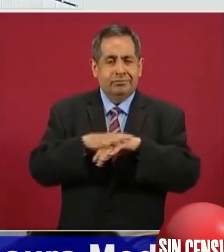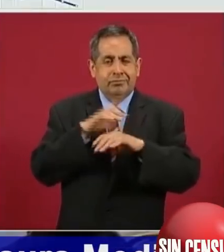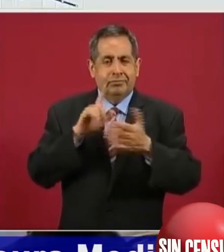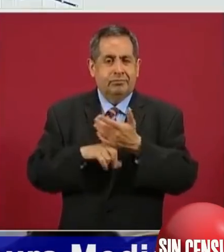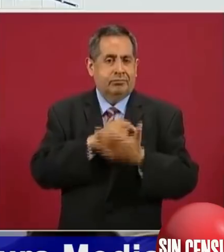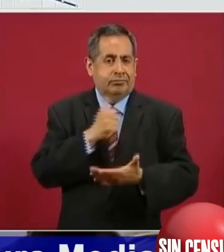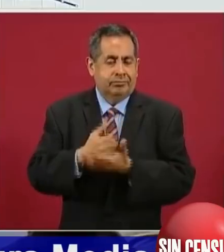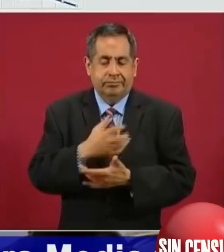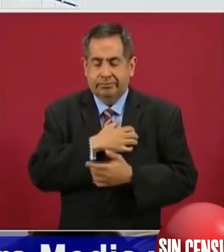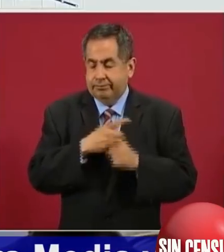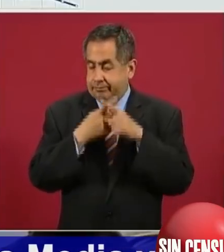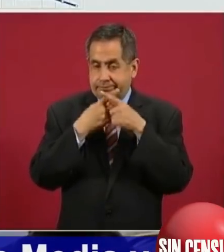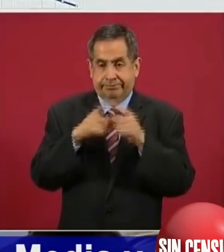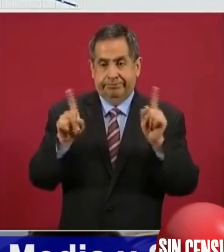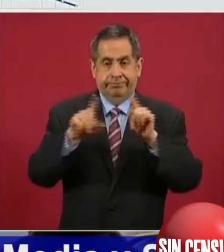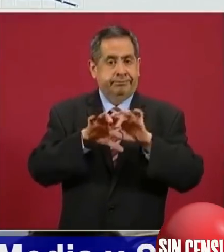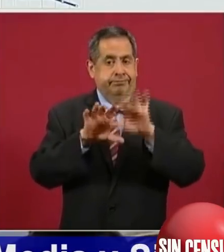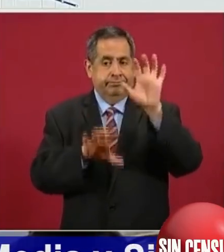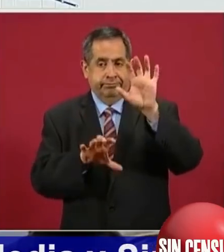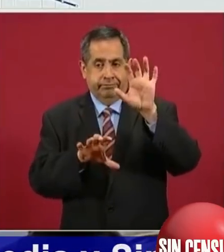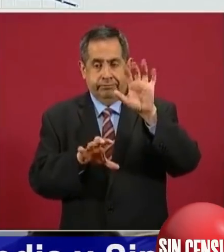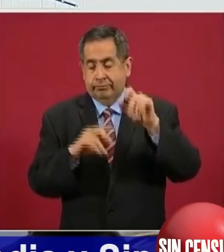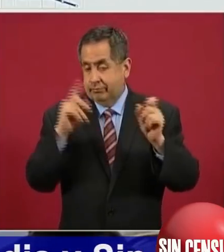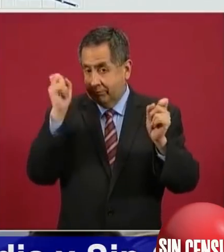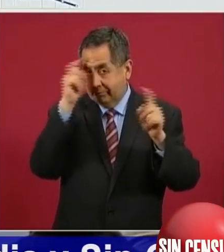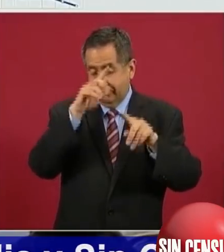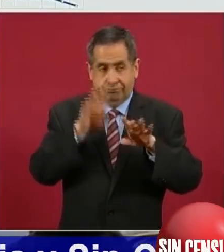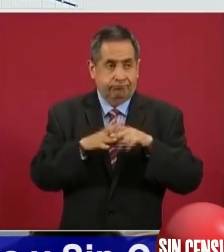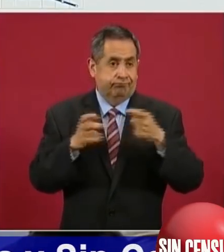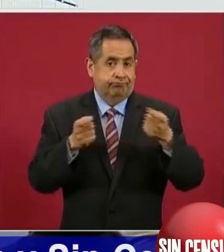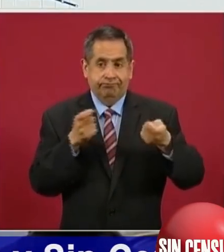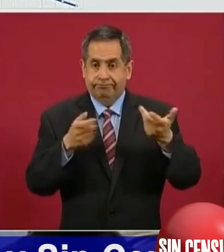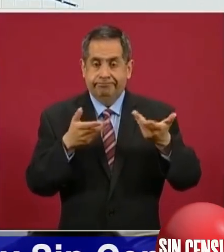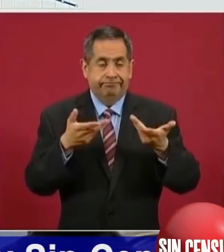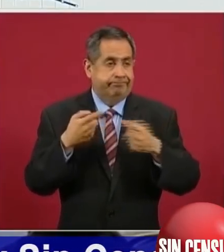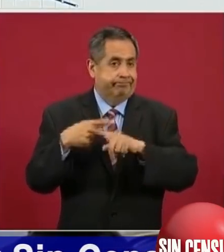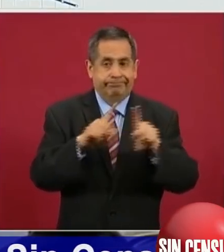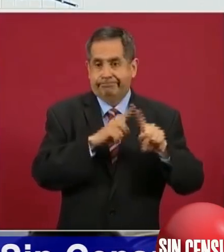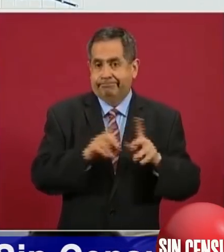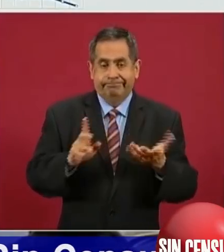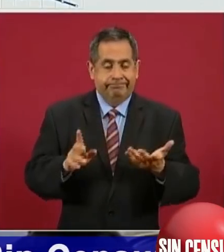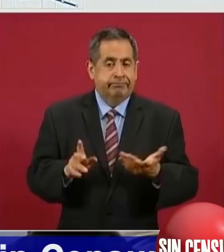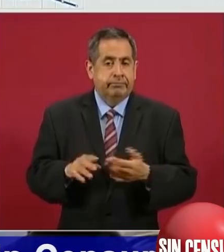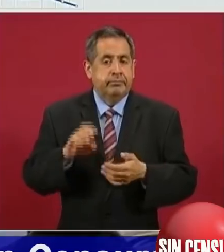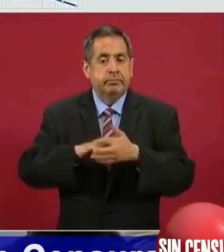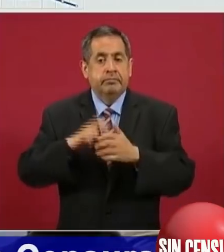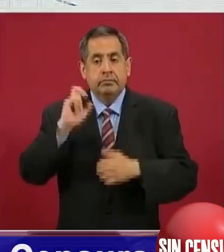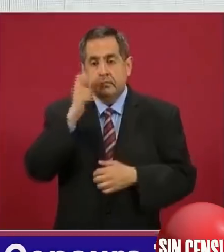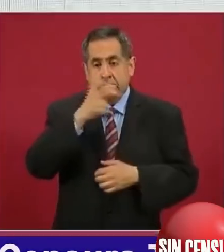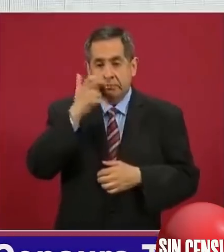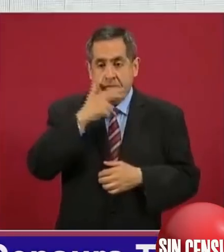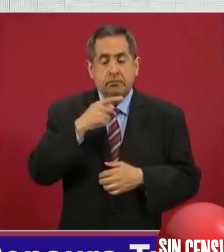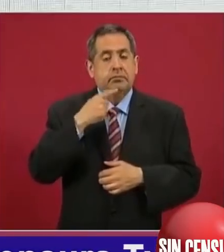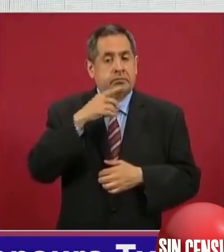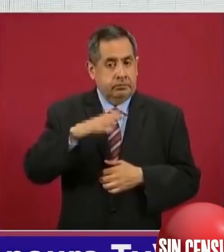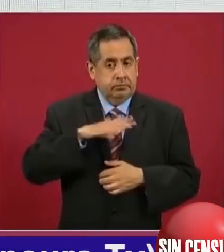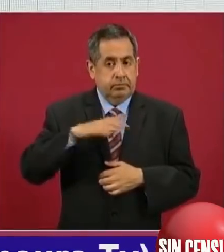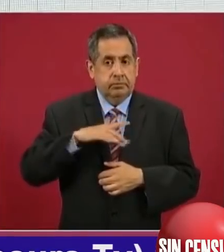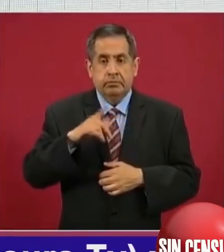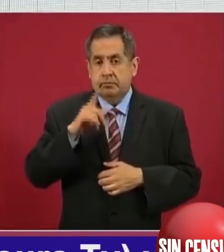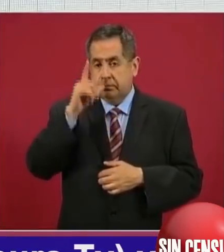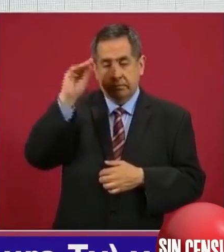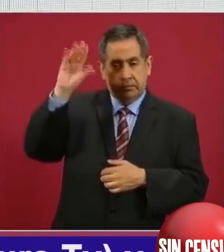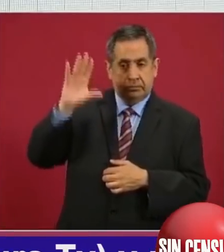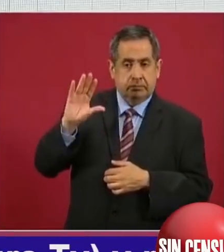la capital. Esto ha hecho complejo el manejo epidémico y en Chihuahua incluso se han usado